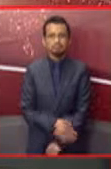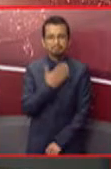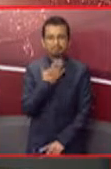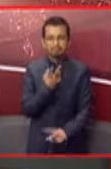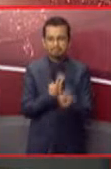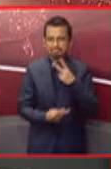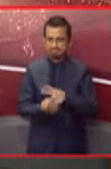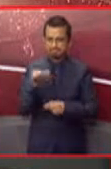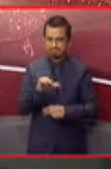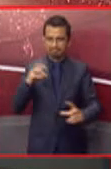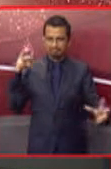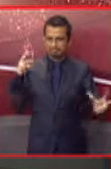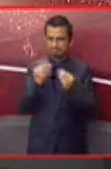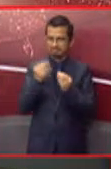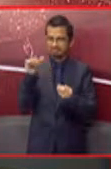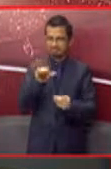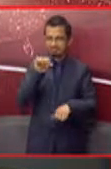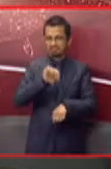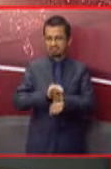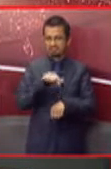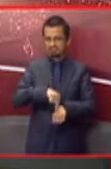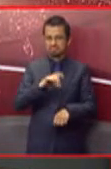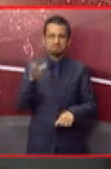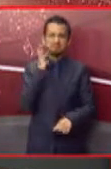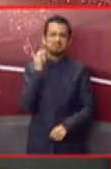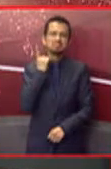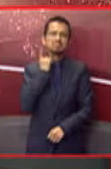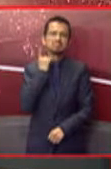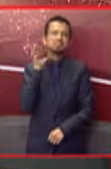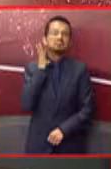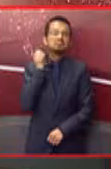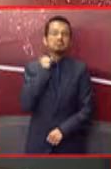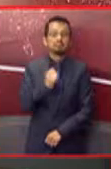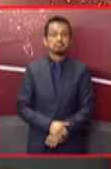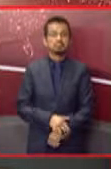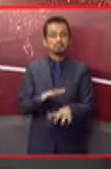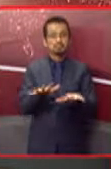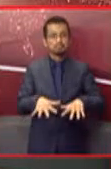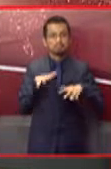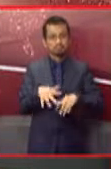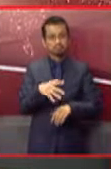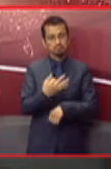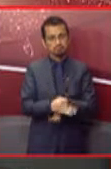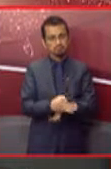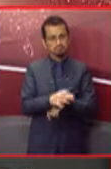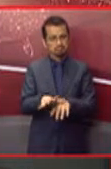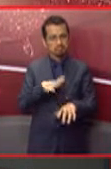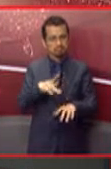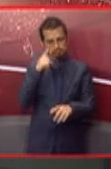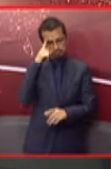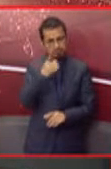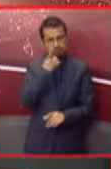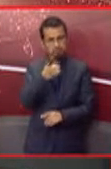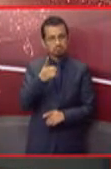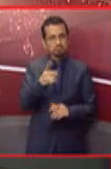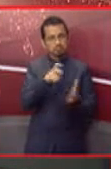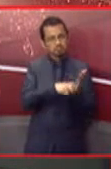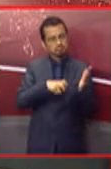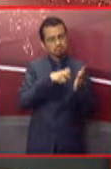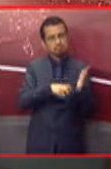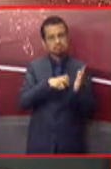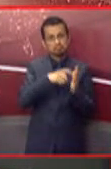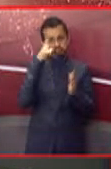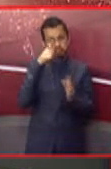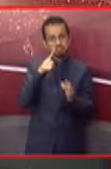Bienvenidos a su resumen informativo esta semana en el Congreso. El Pleno de la Permanente hizo declaratoria constitucional de las reformas para la desindexación